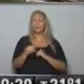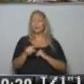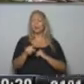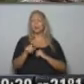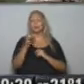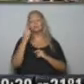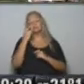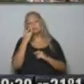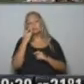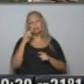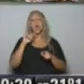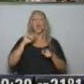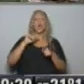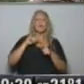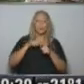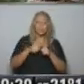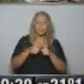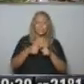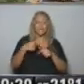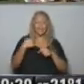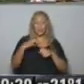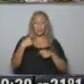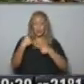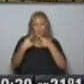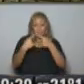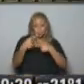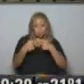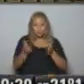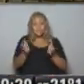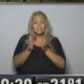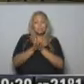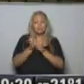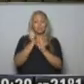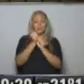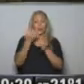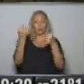hay política que resista si al mismo tiempo no está acompañada por una gestión eficiente.